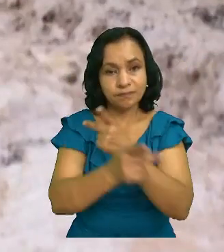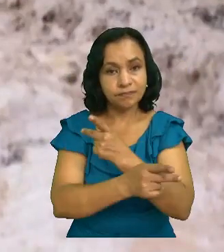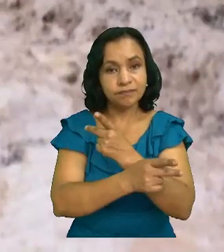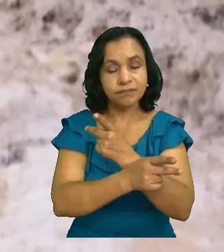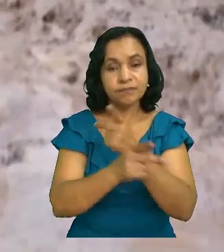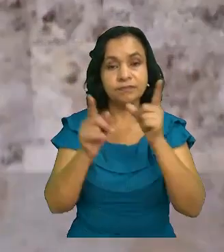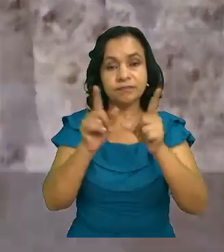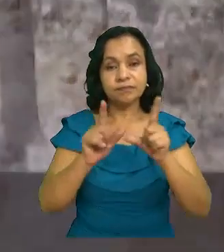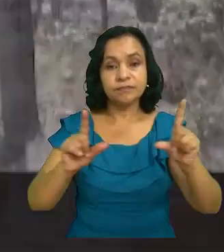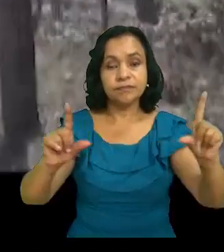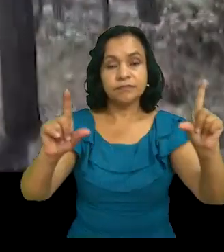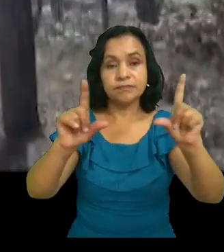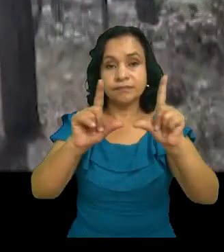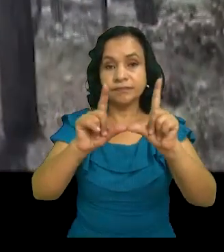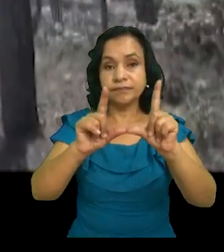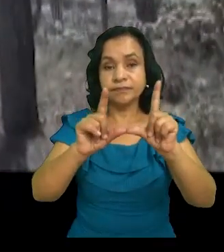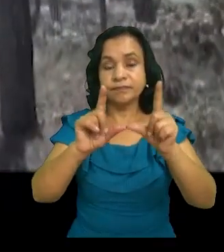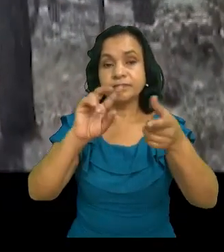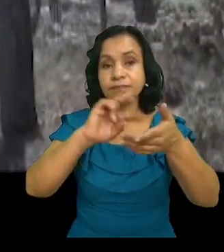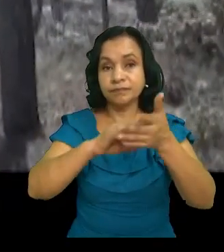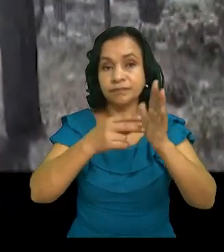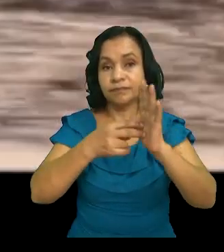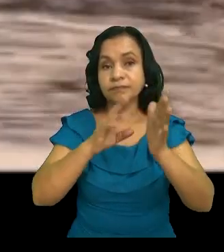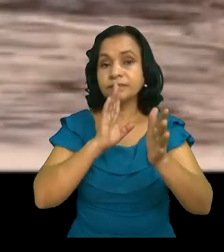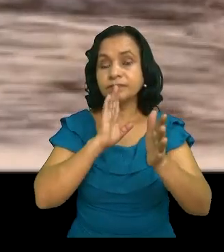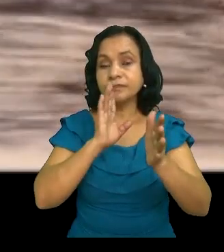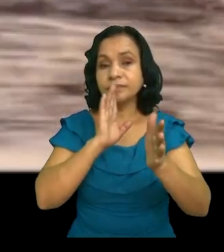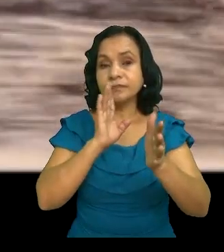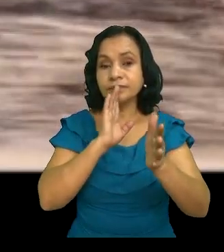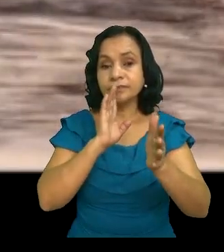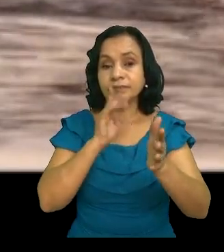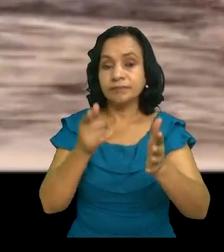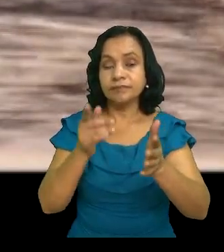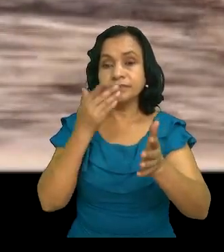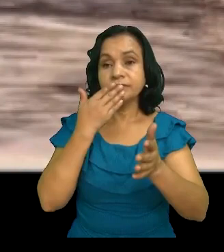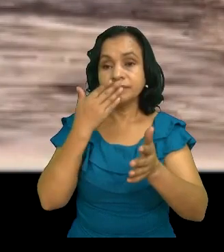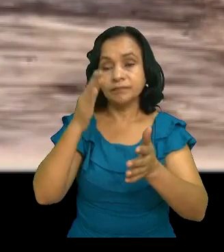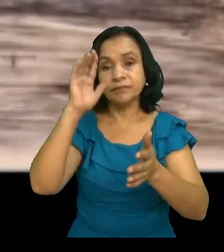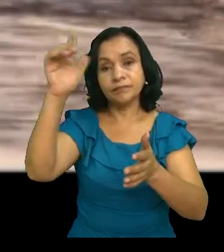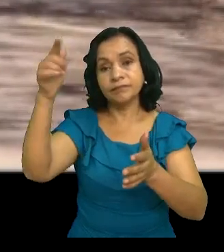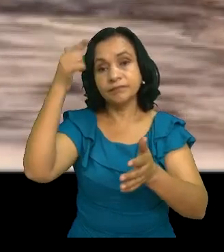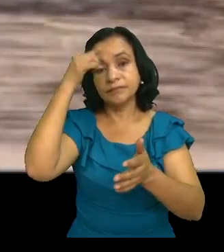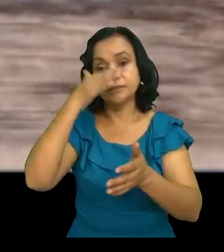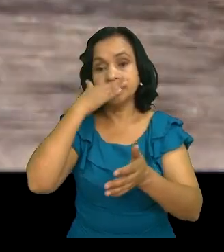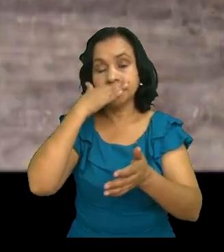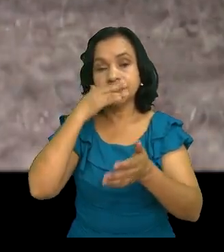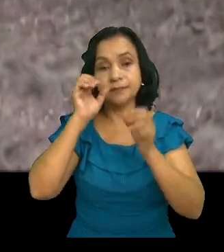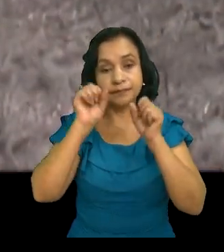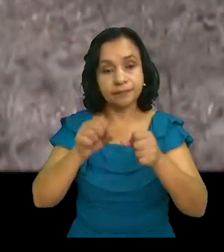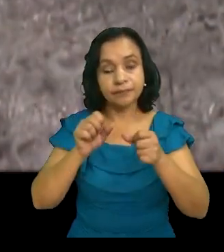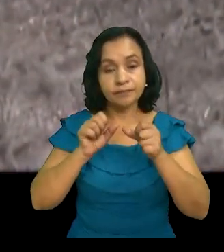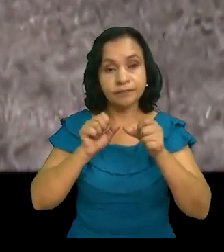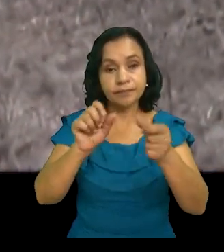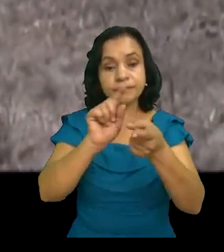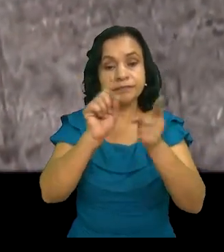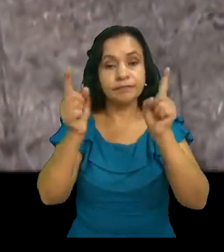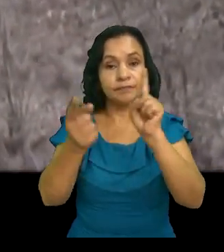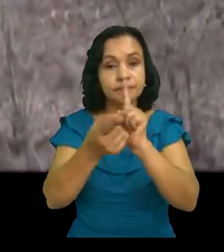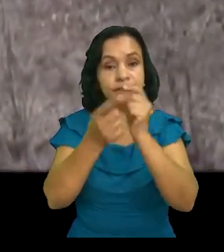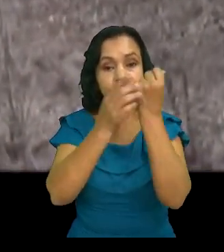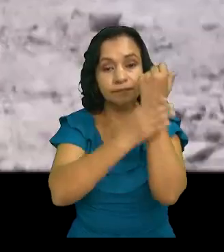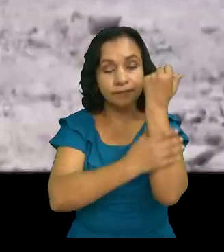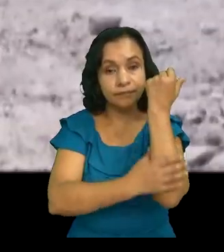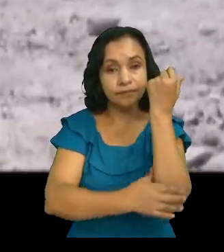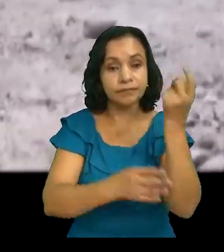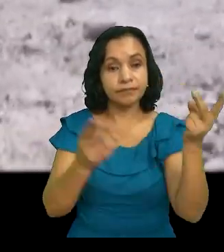estas zonas secas también requieren el aporte de nuestro buen gobierno para poder salir de las condiciones de pobreza en que han vivido,